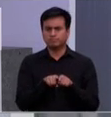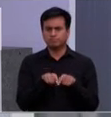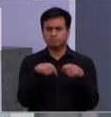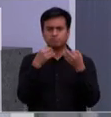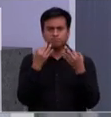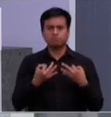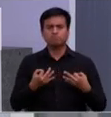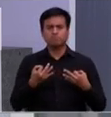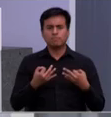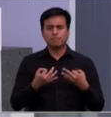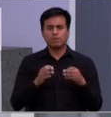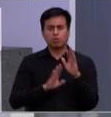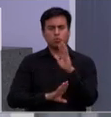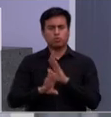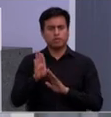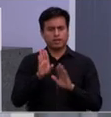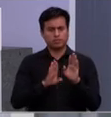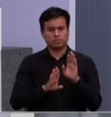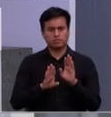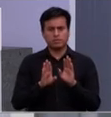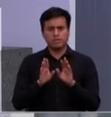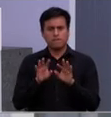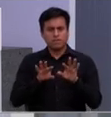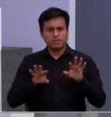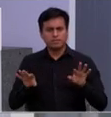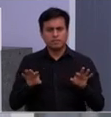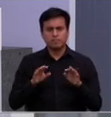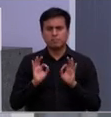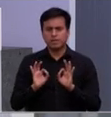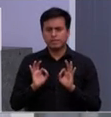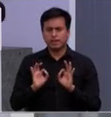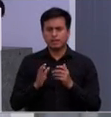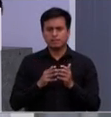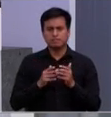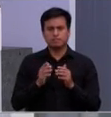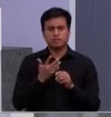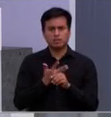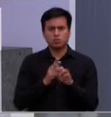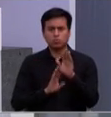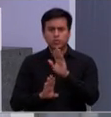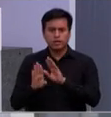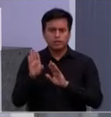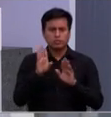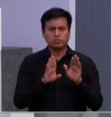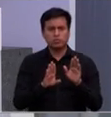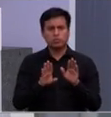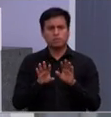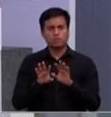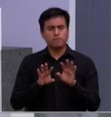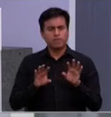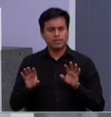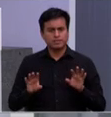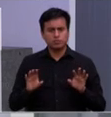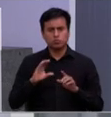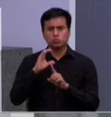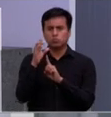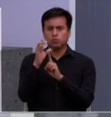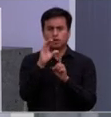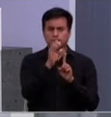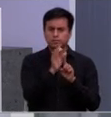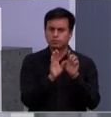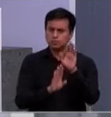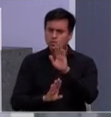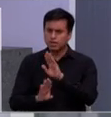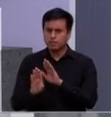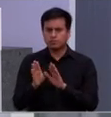certeza en el cuidado de los bienes materiales, en el cuidado de los bienes culturales, en